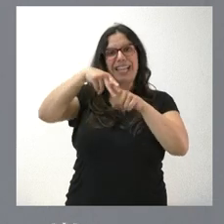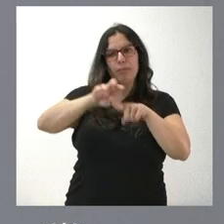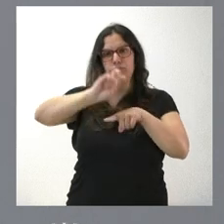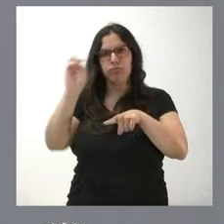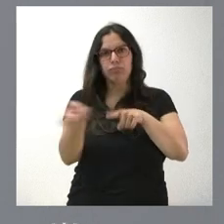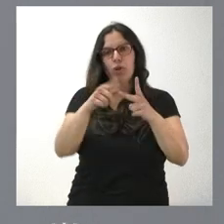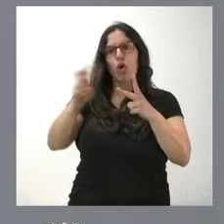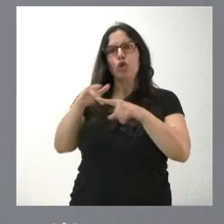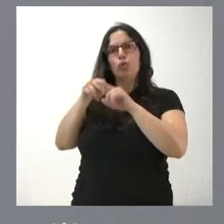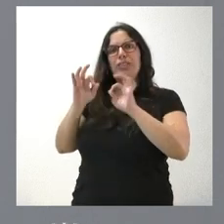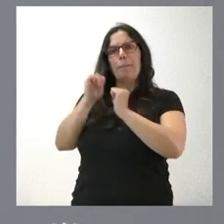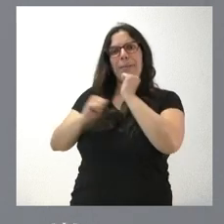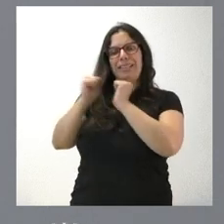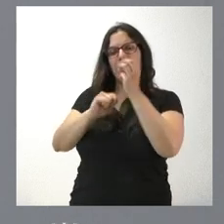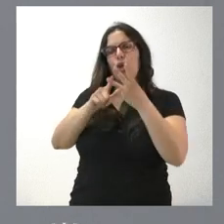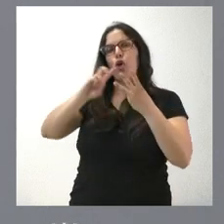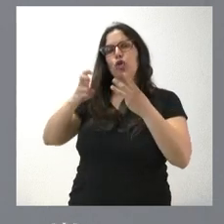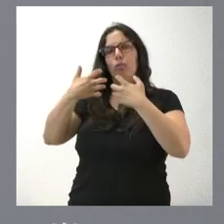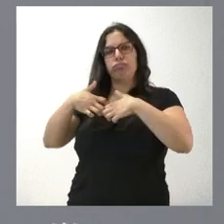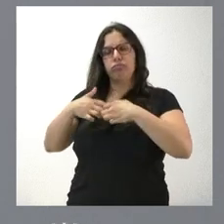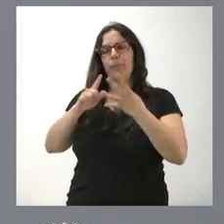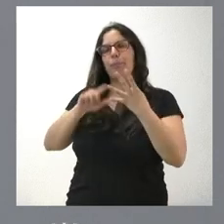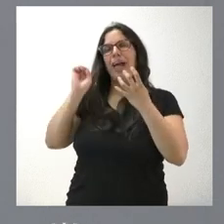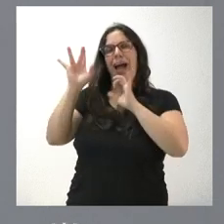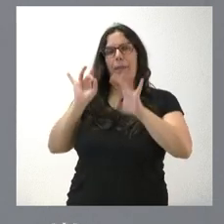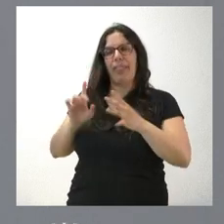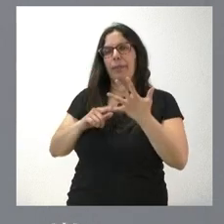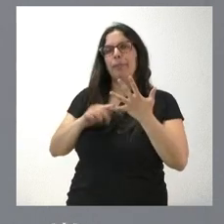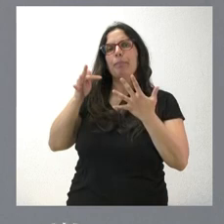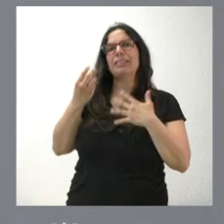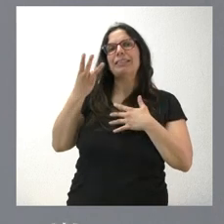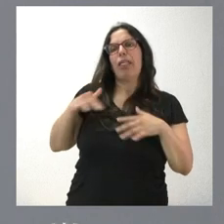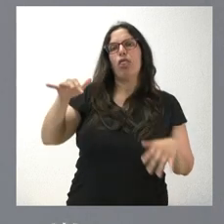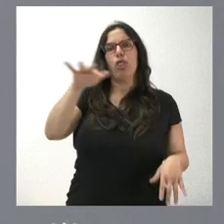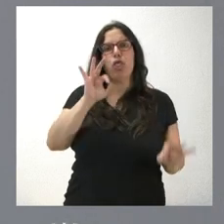construcciones metálicas y otro de mecanizado, un almacén y tres zonas